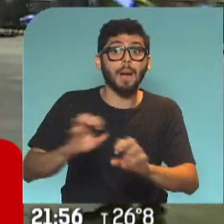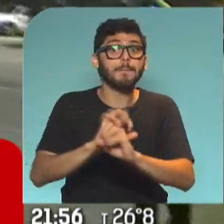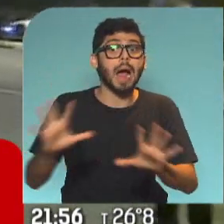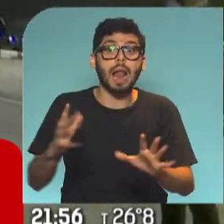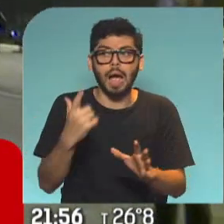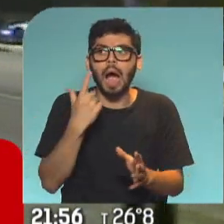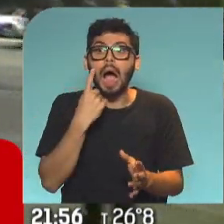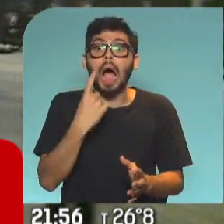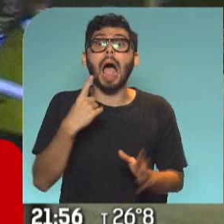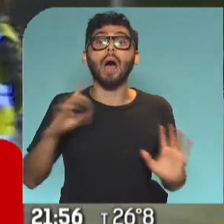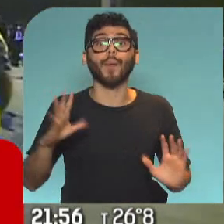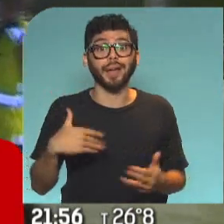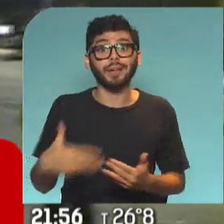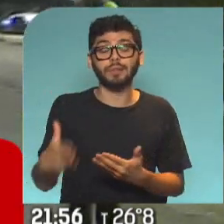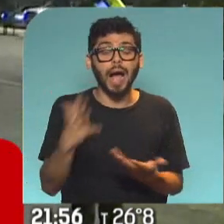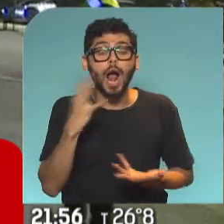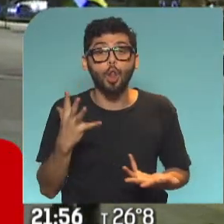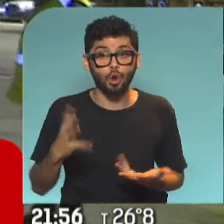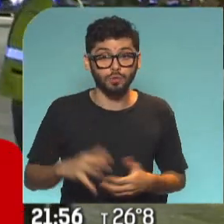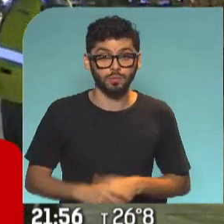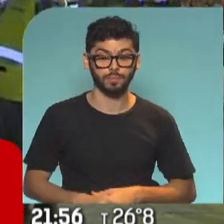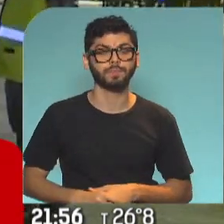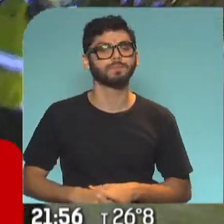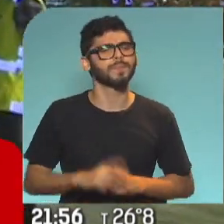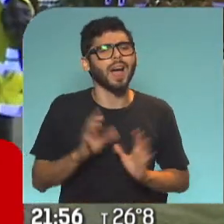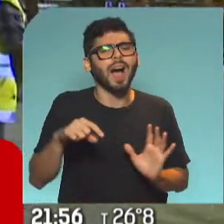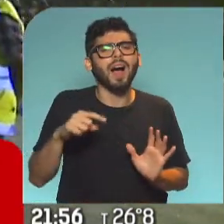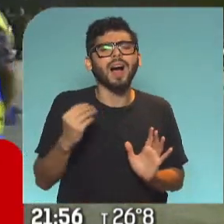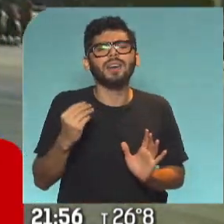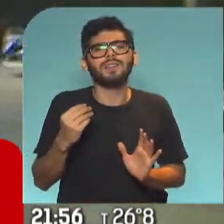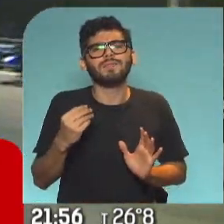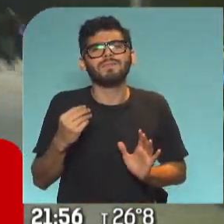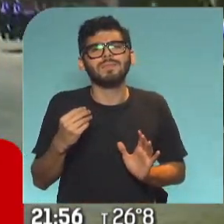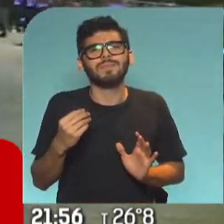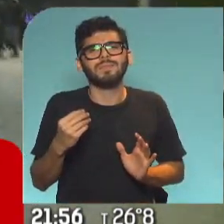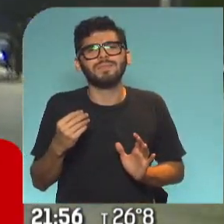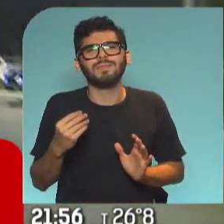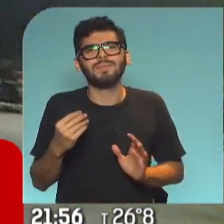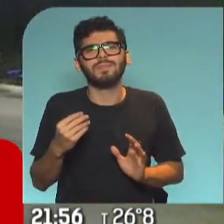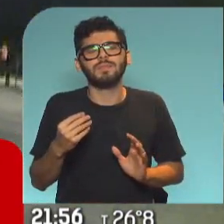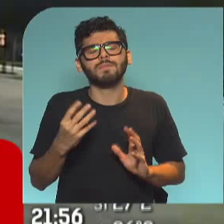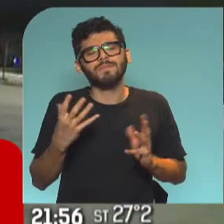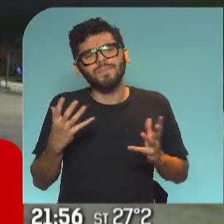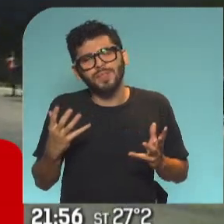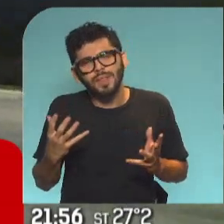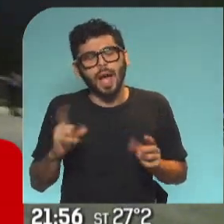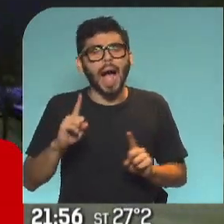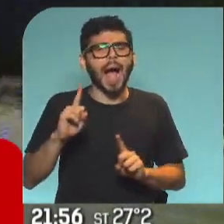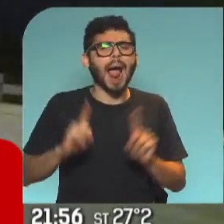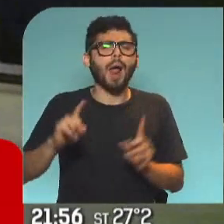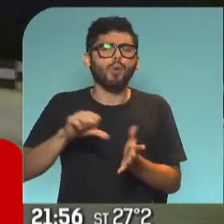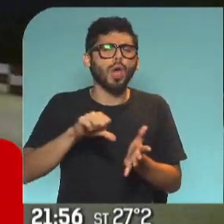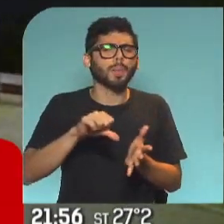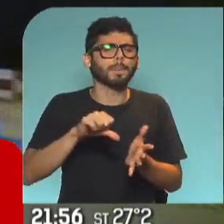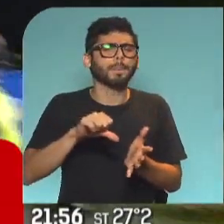sus inacciones. Lo que sucede aquí es que no, evidentemente para algunos países,